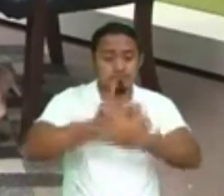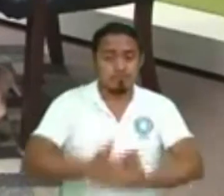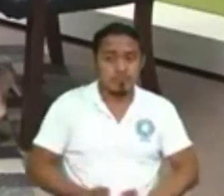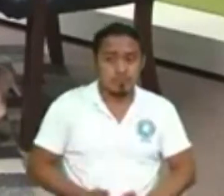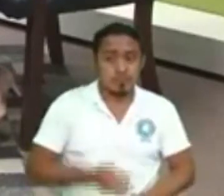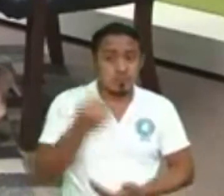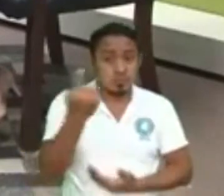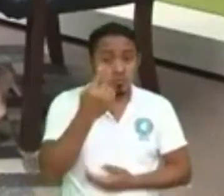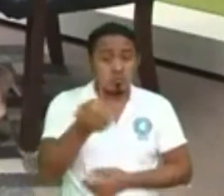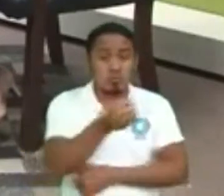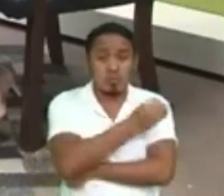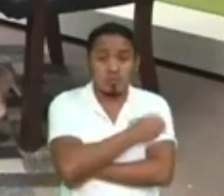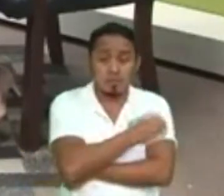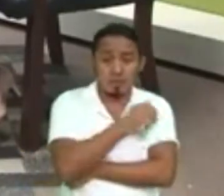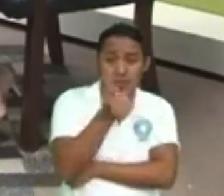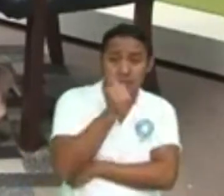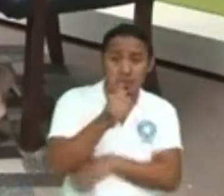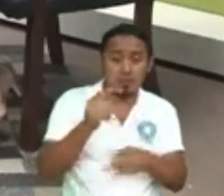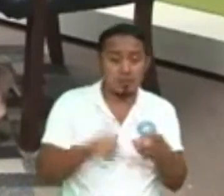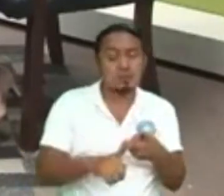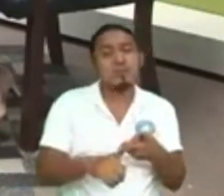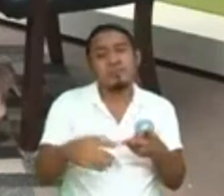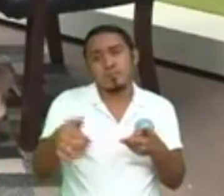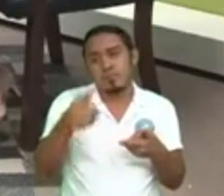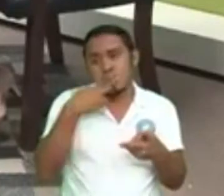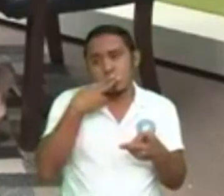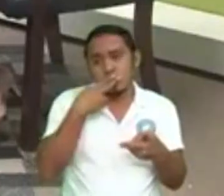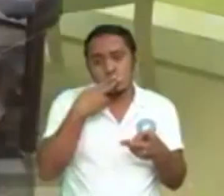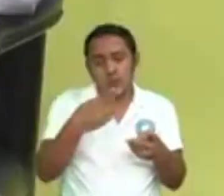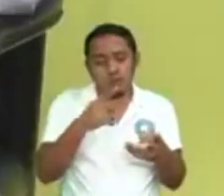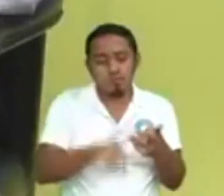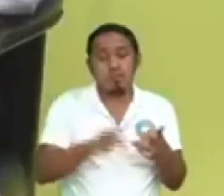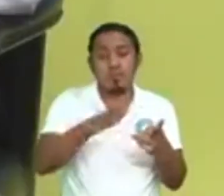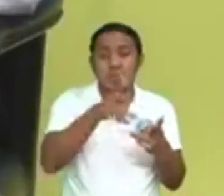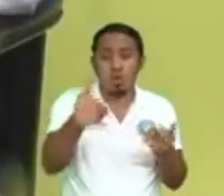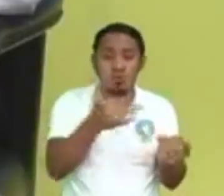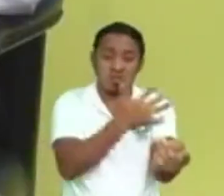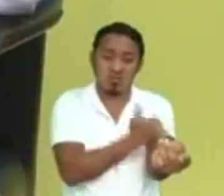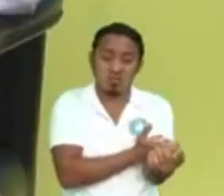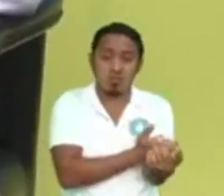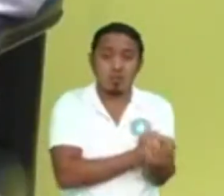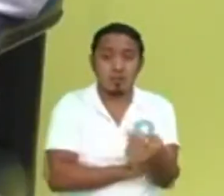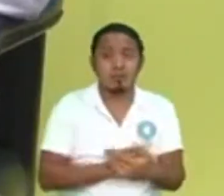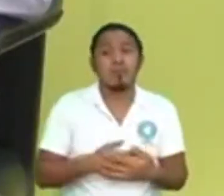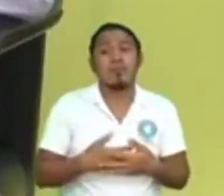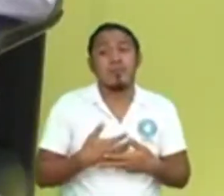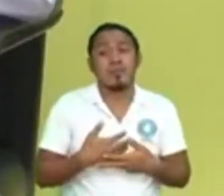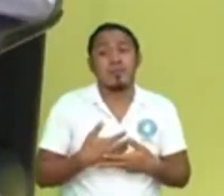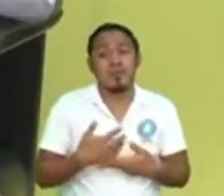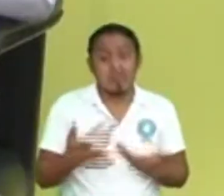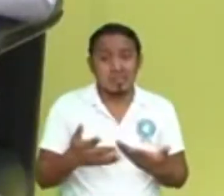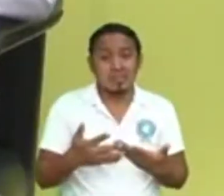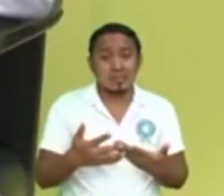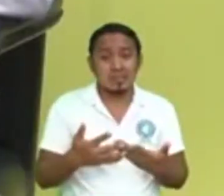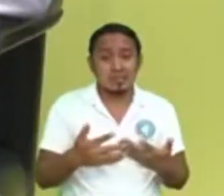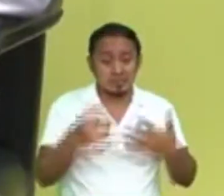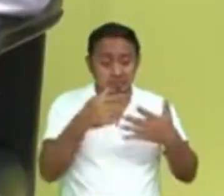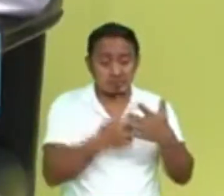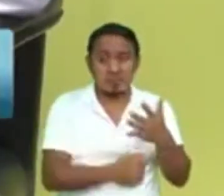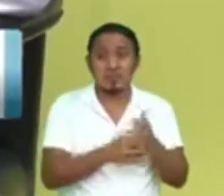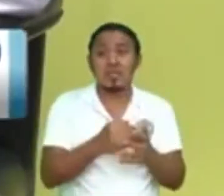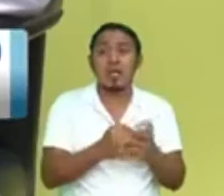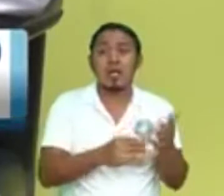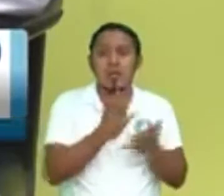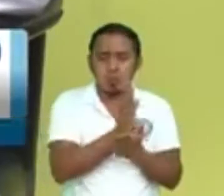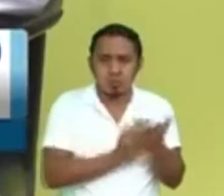sino también otras sustancias como es el tabaquismo y drogas ilegales. Y realmente, y eso que las sumas todavía están enmascaradas,